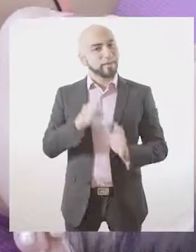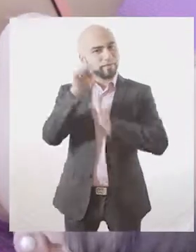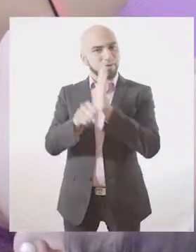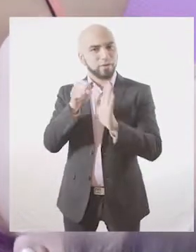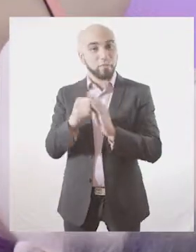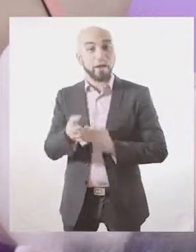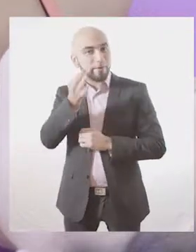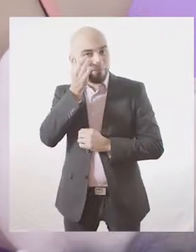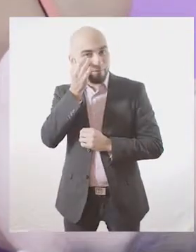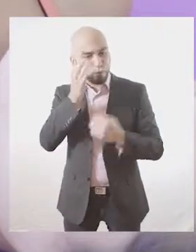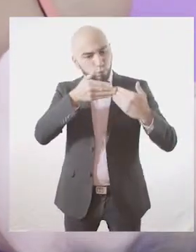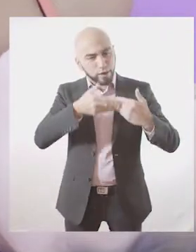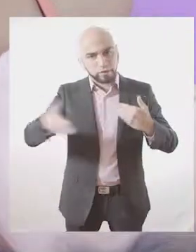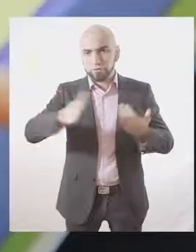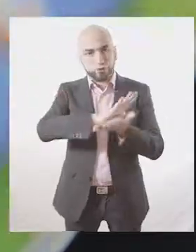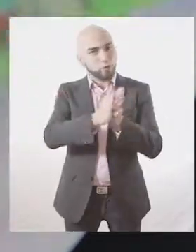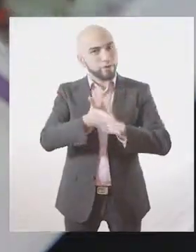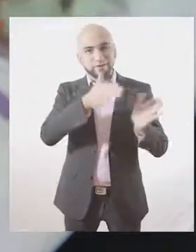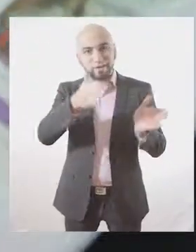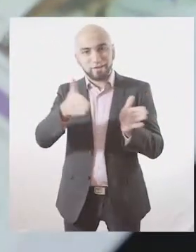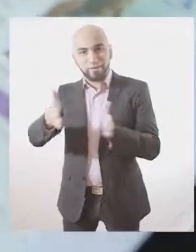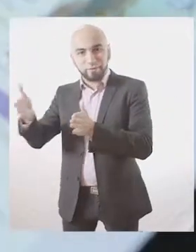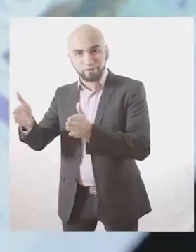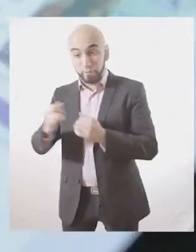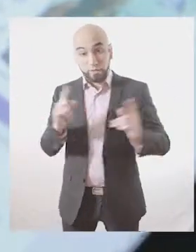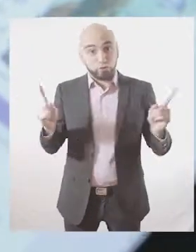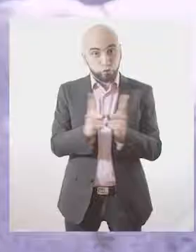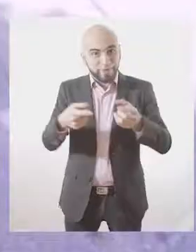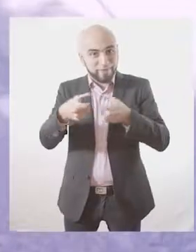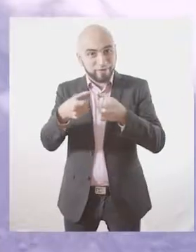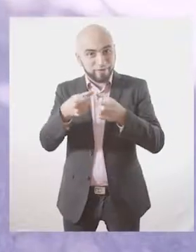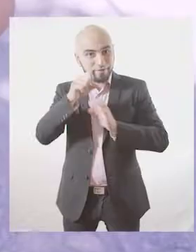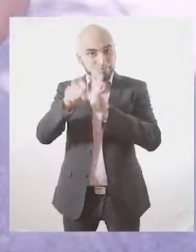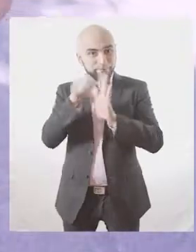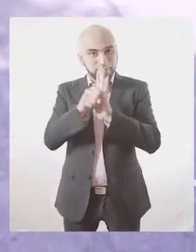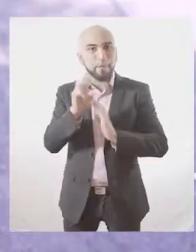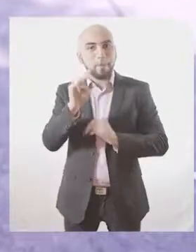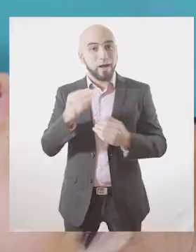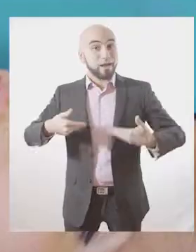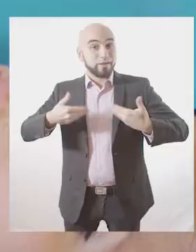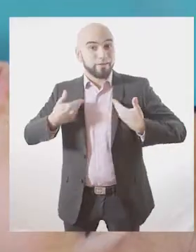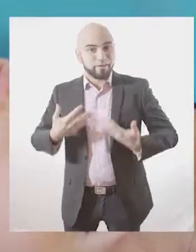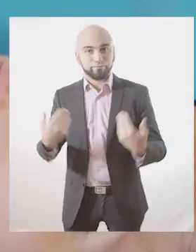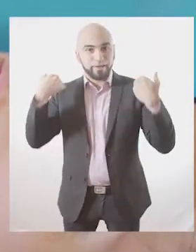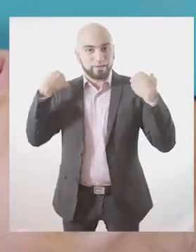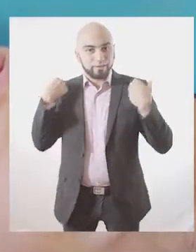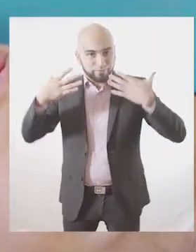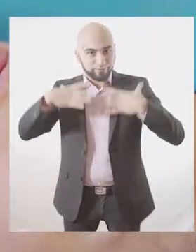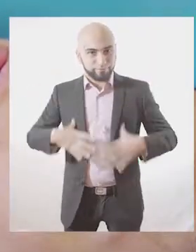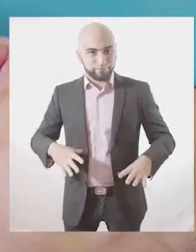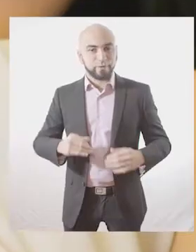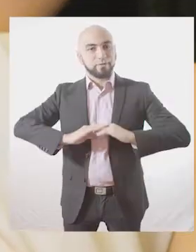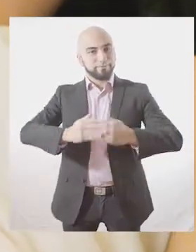para ver durante todas las etapas. Resumen del DVD, ejercicios y actividad física